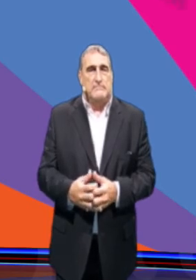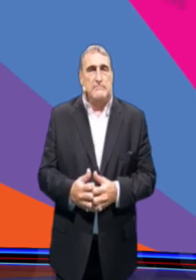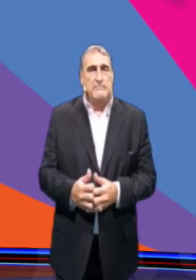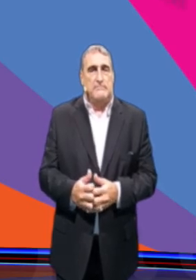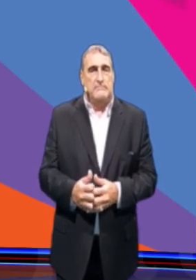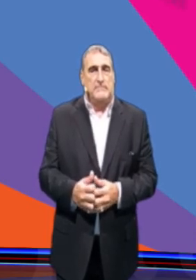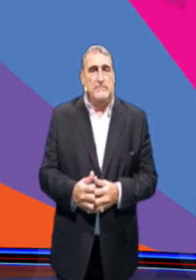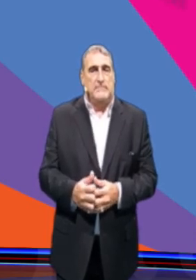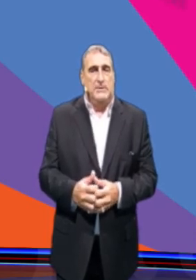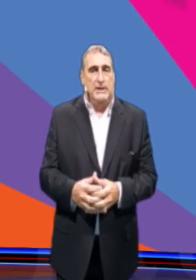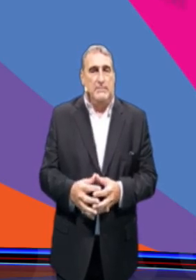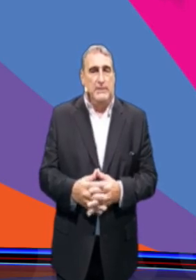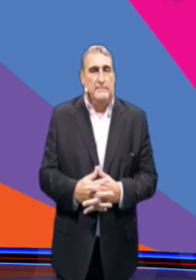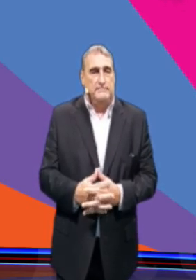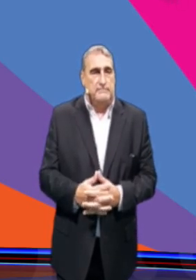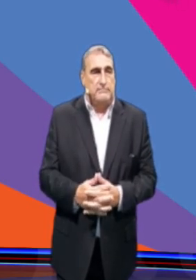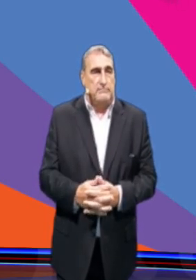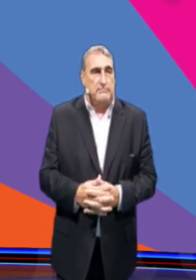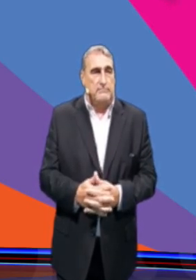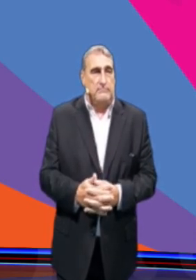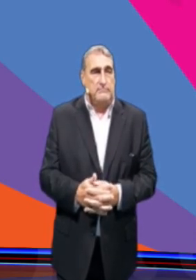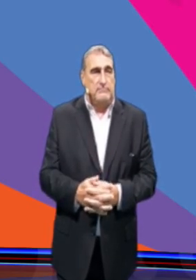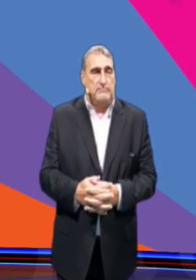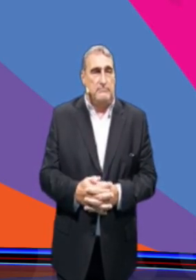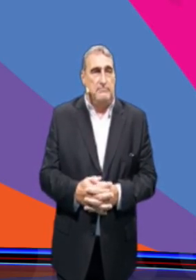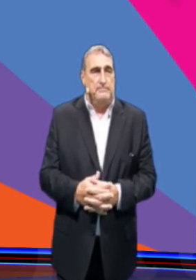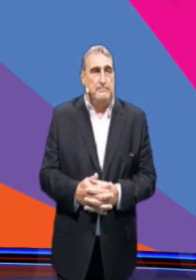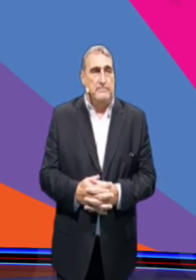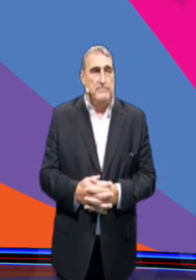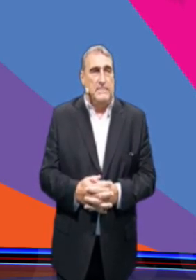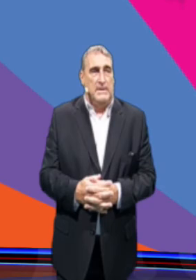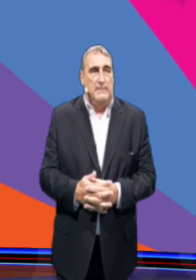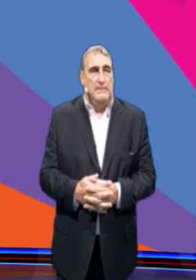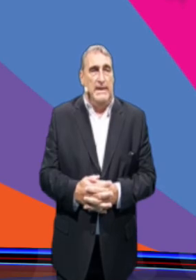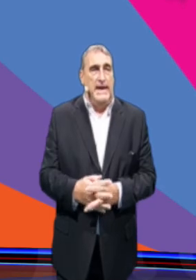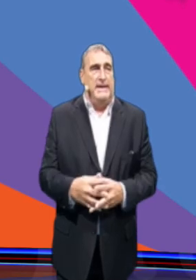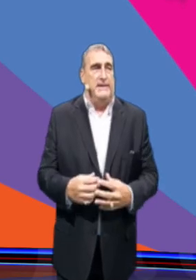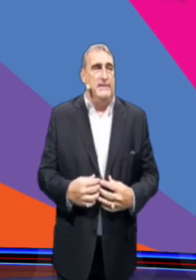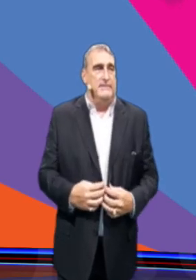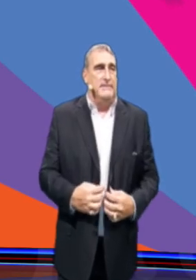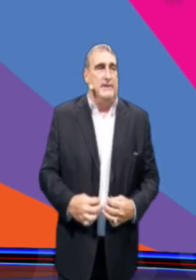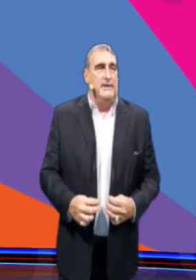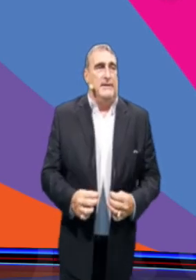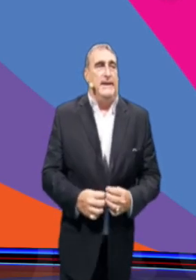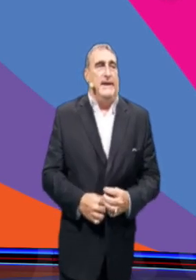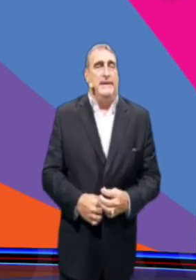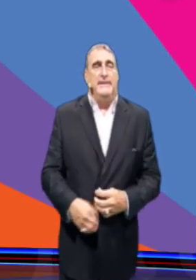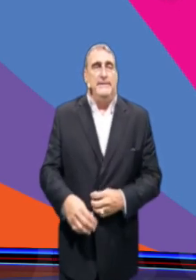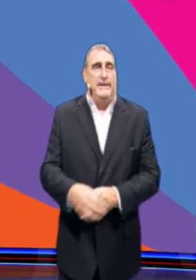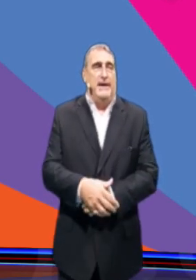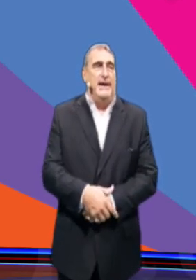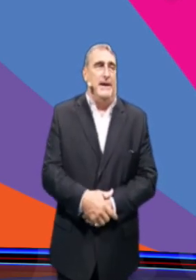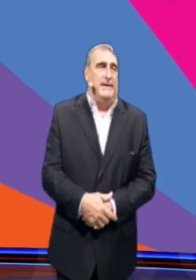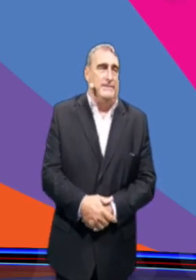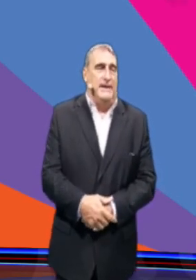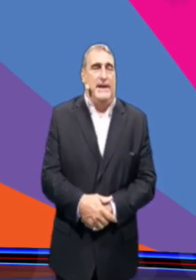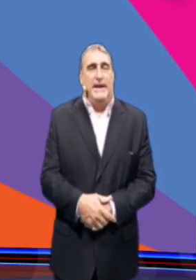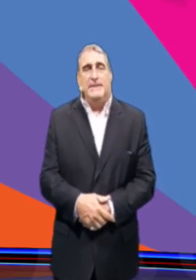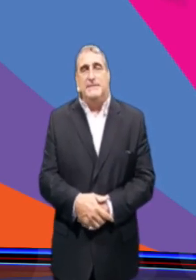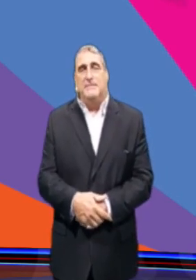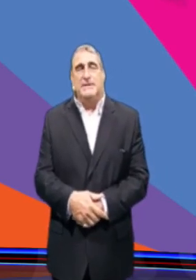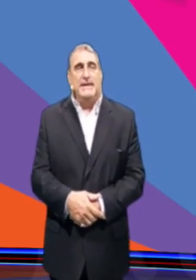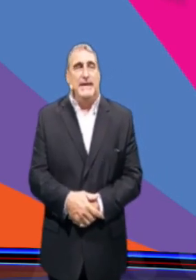distintas formas. ¿O con Totalmente. Miguel usted cree que se iban a presentar cinco en el PRO Nadie. para en Na Cambiemos para ser candidato a Nada, senador?